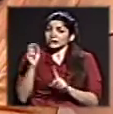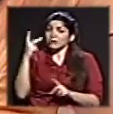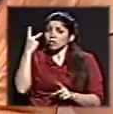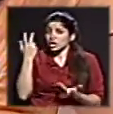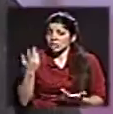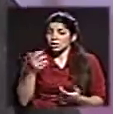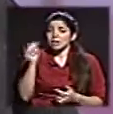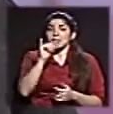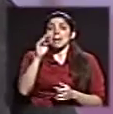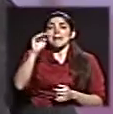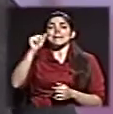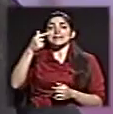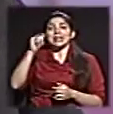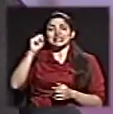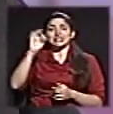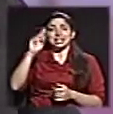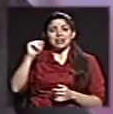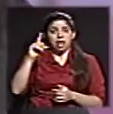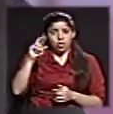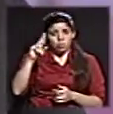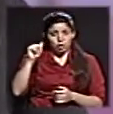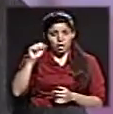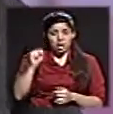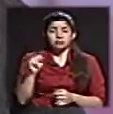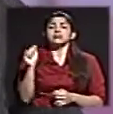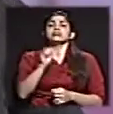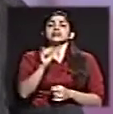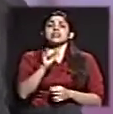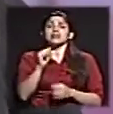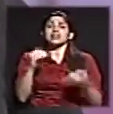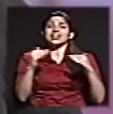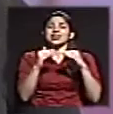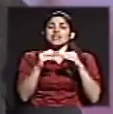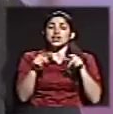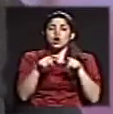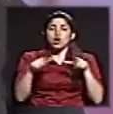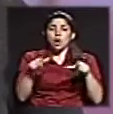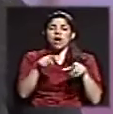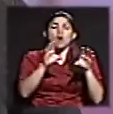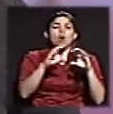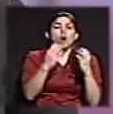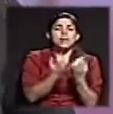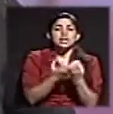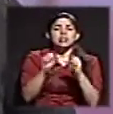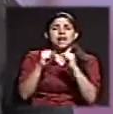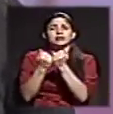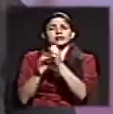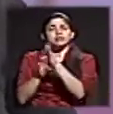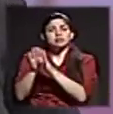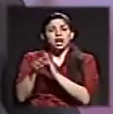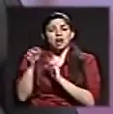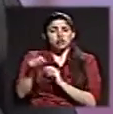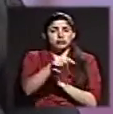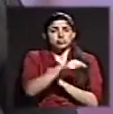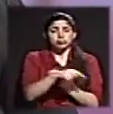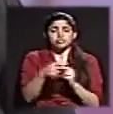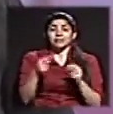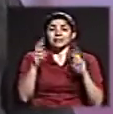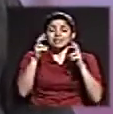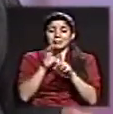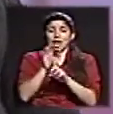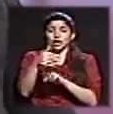podemos ver en magistraduras también, se pueden ver incluso en el nivel local, en los comités, en las asociaciones de desarrollo, ¿verdad? Es que el tema